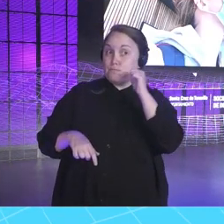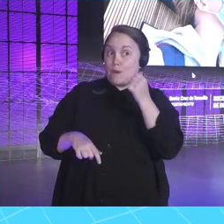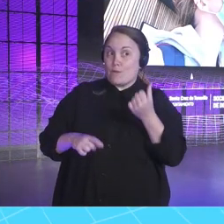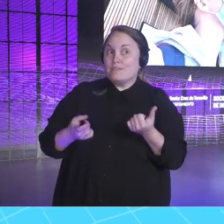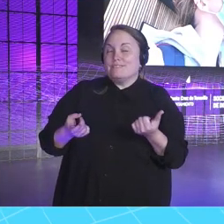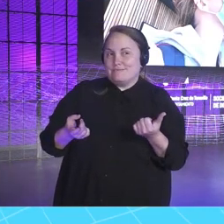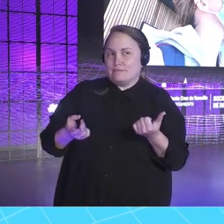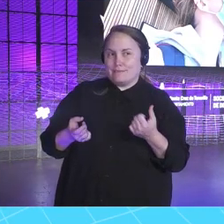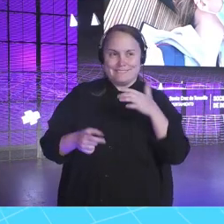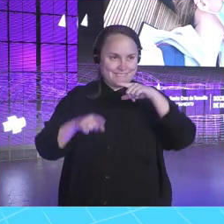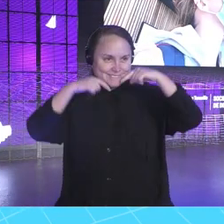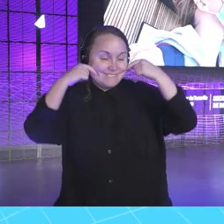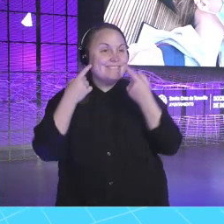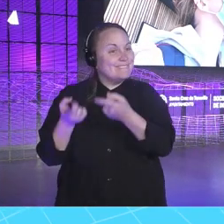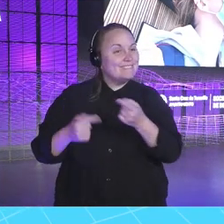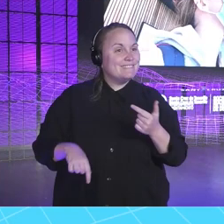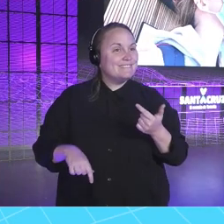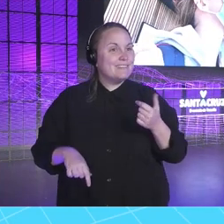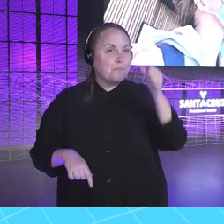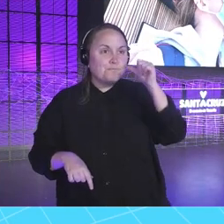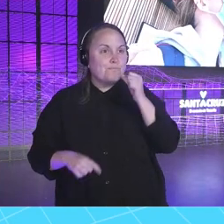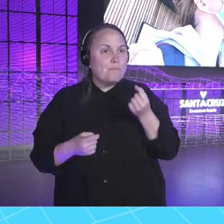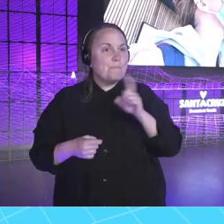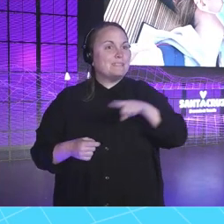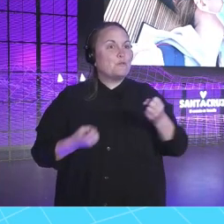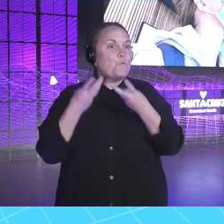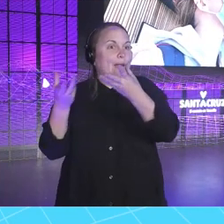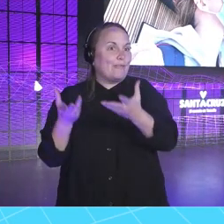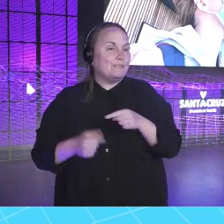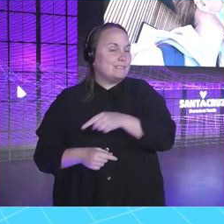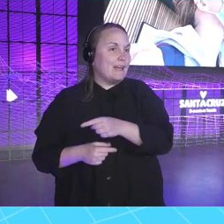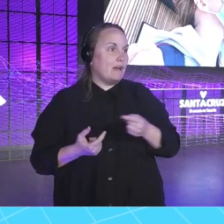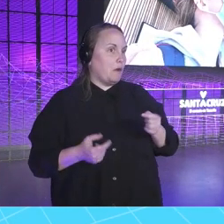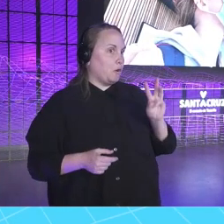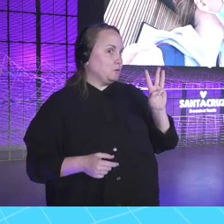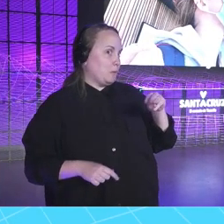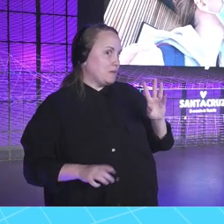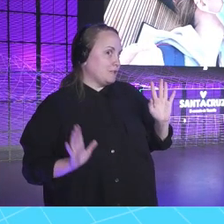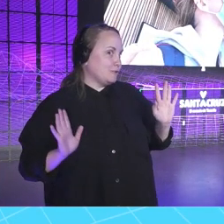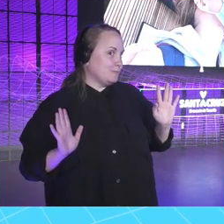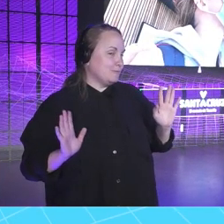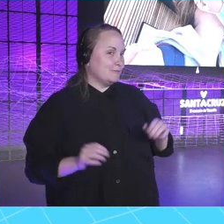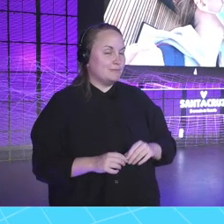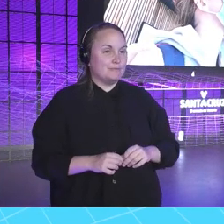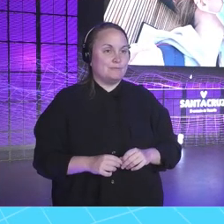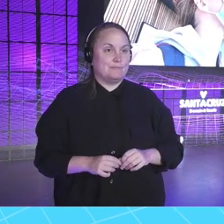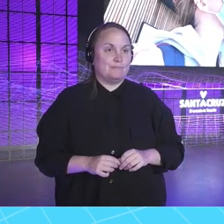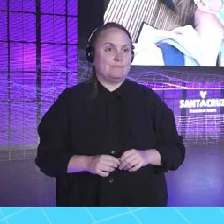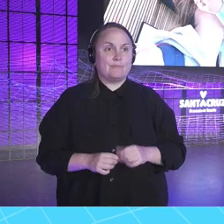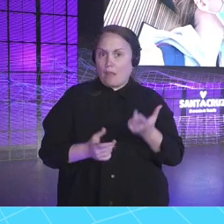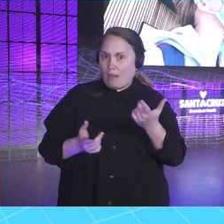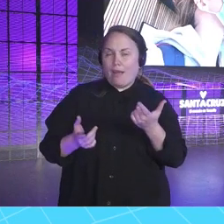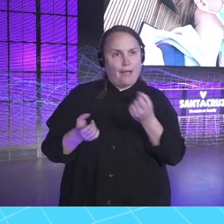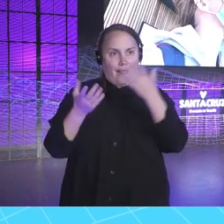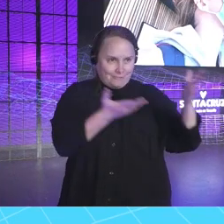pregunta con una sonrisa pero que va con trampa Felicidades de cuánto estás de tres meses y